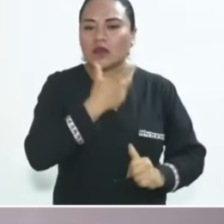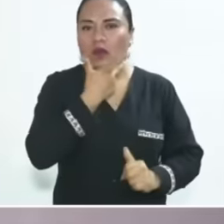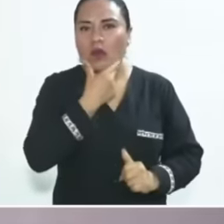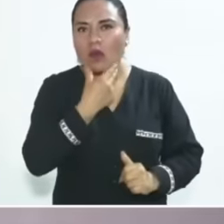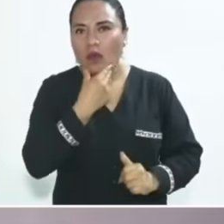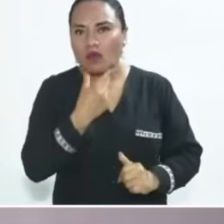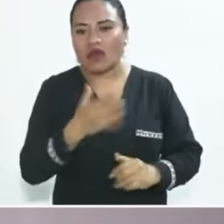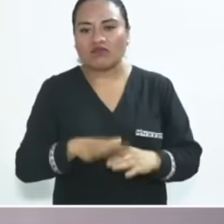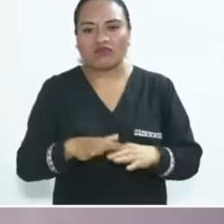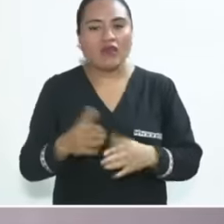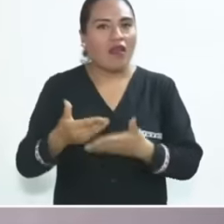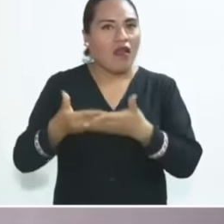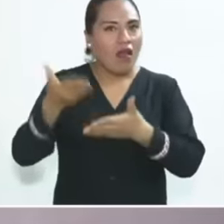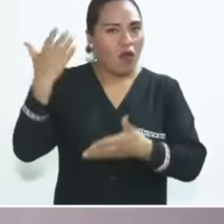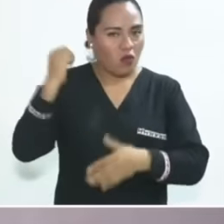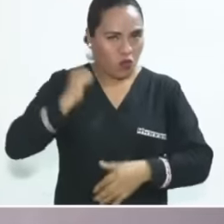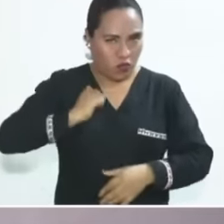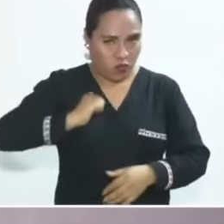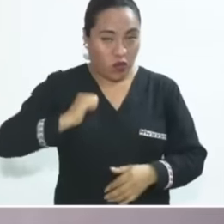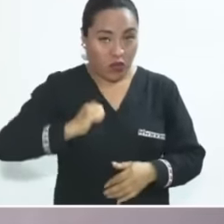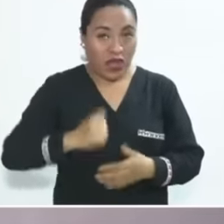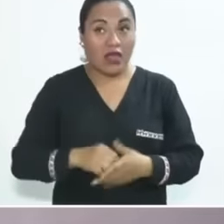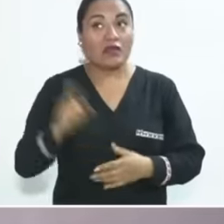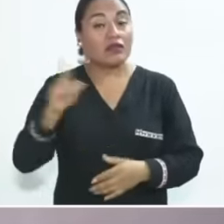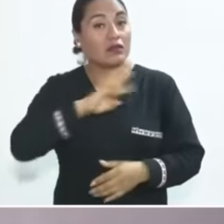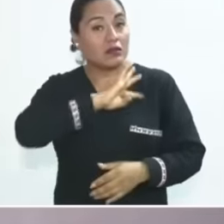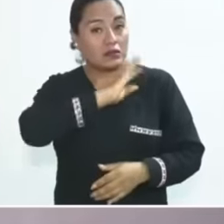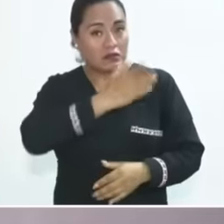colonial. Desde España